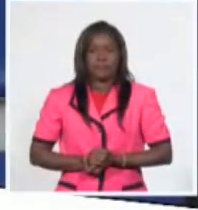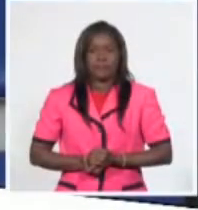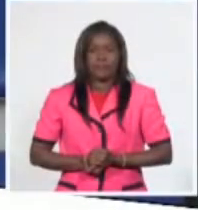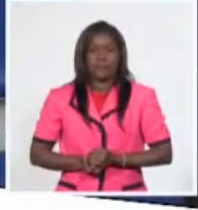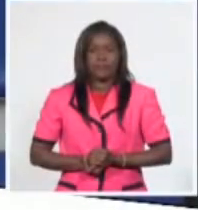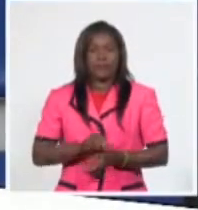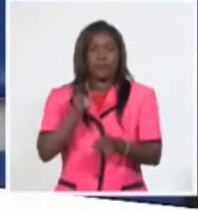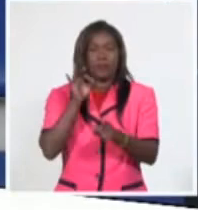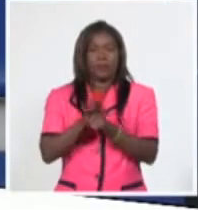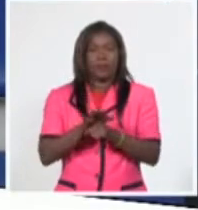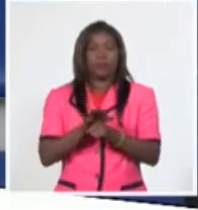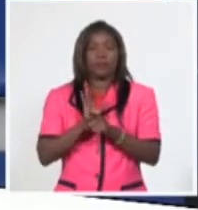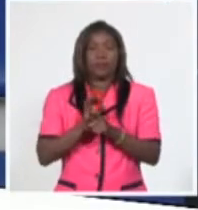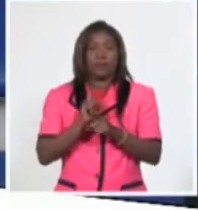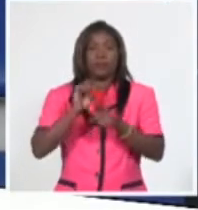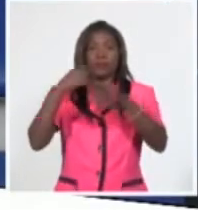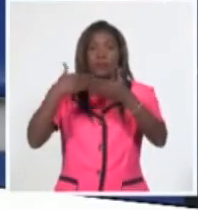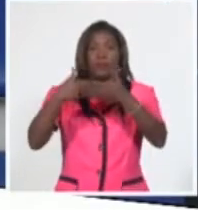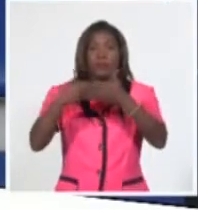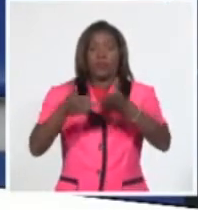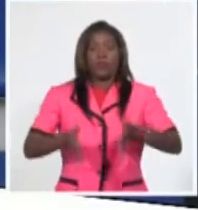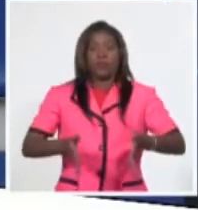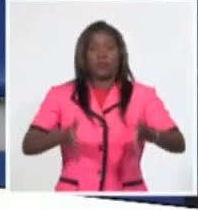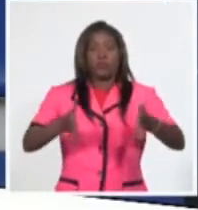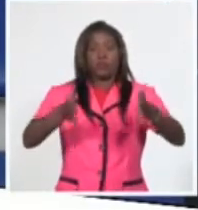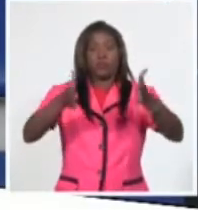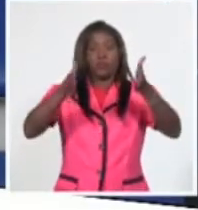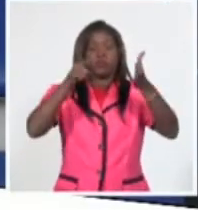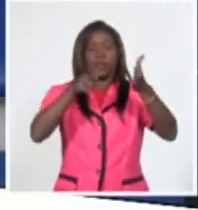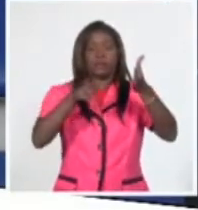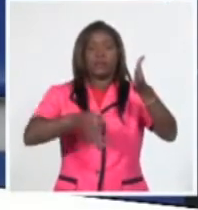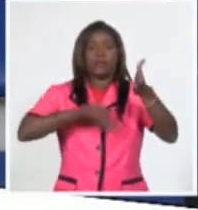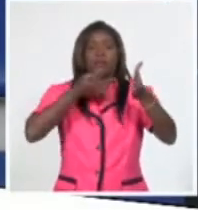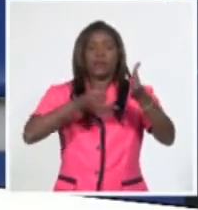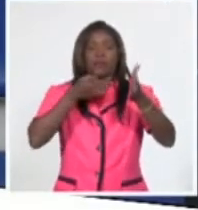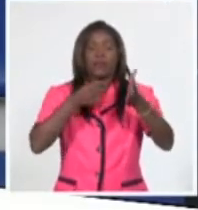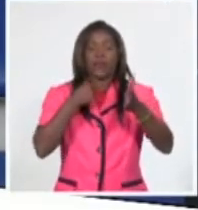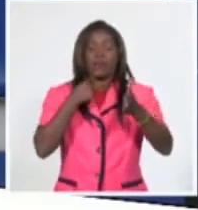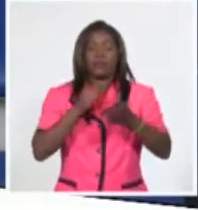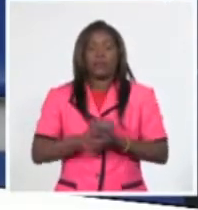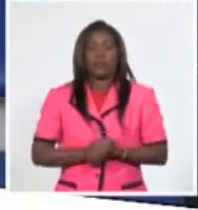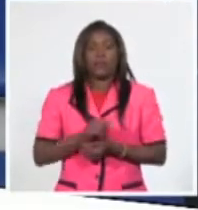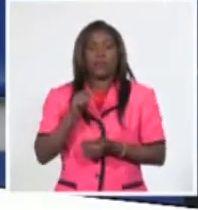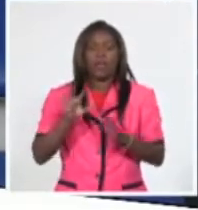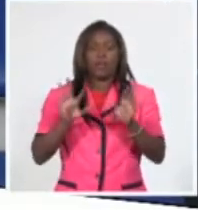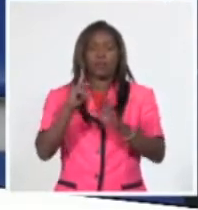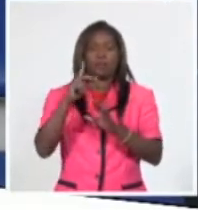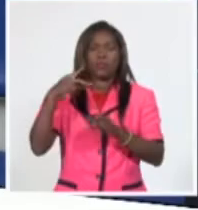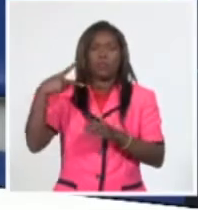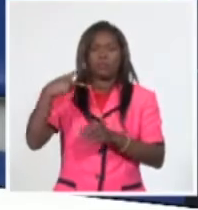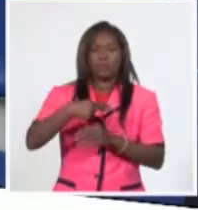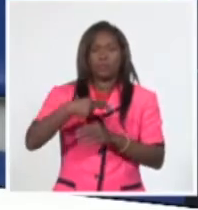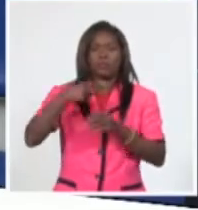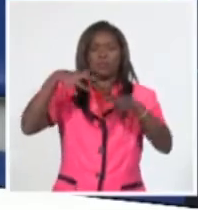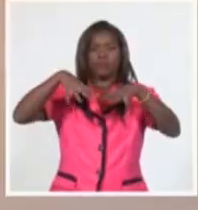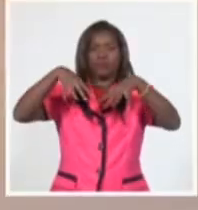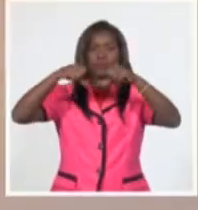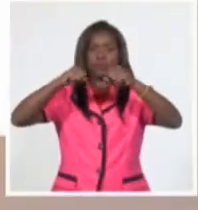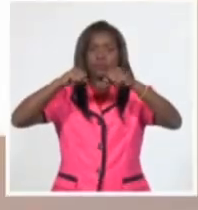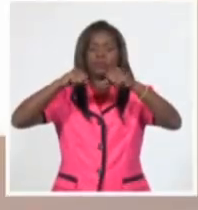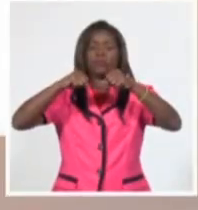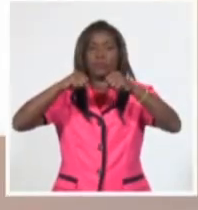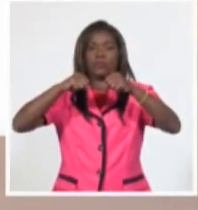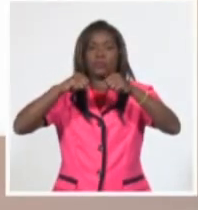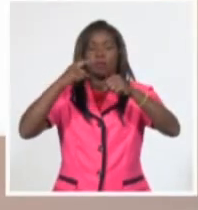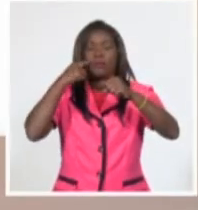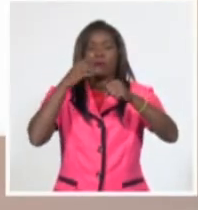Desde el Despacho Nacional de Carga de la Unión Eléctrica informan que al mediodía de hoy la disponibilidad del sistema eléctrico nacional es